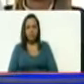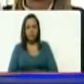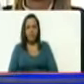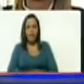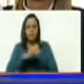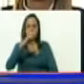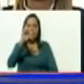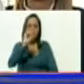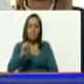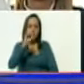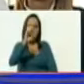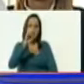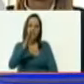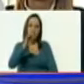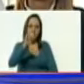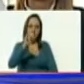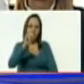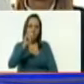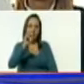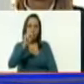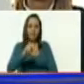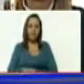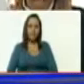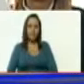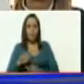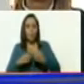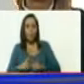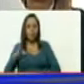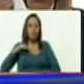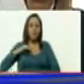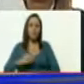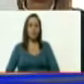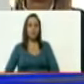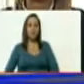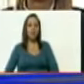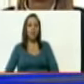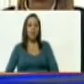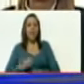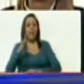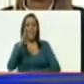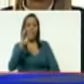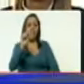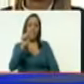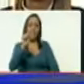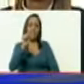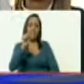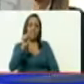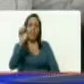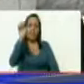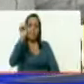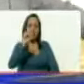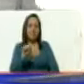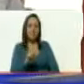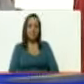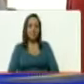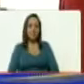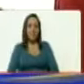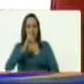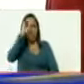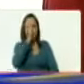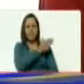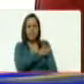SEBIM, al CICPC, a la Policía Nacional Bolivariana, al FAE, a la Milicia Nacional Bolivariana, le pido a usted,